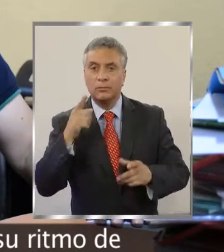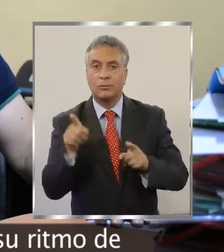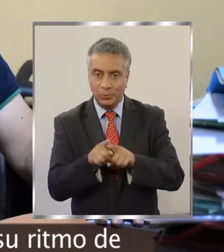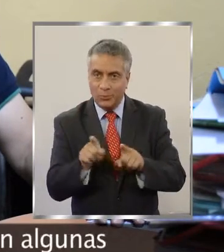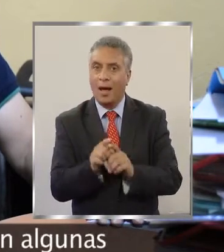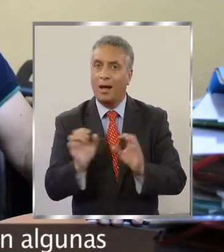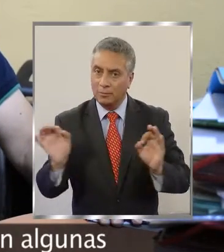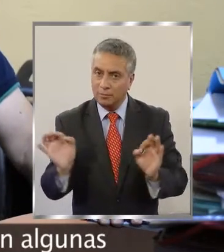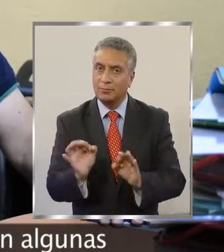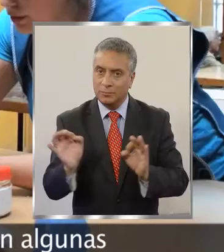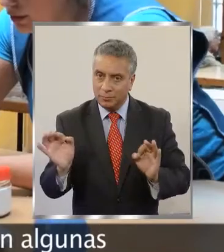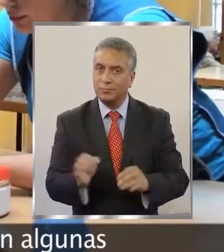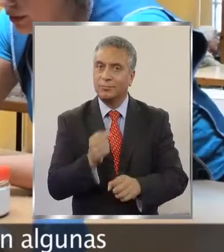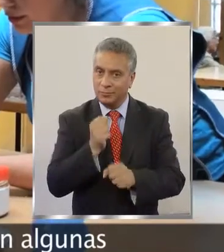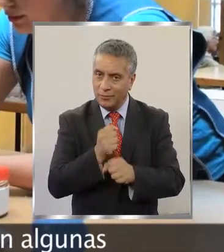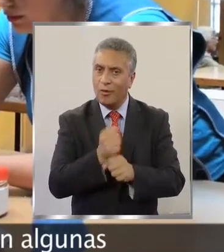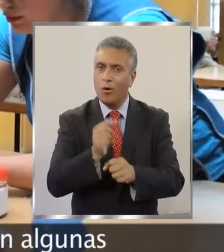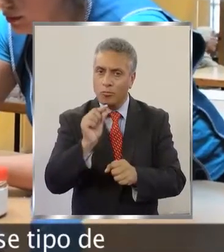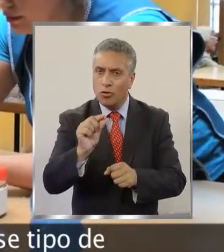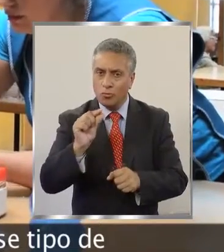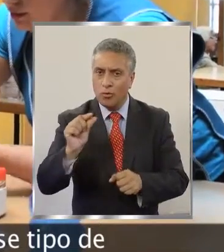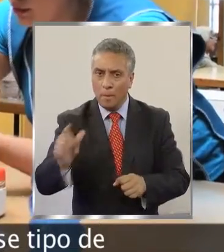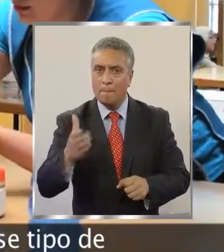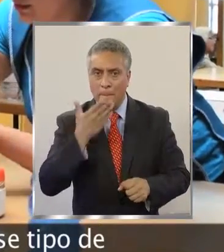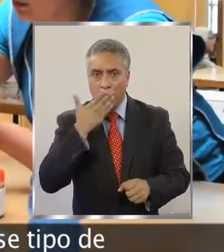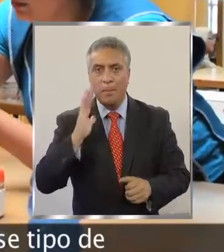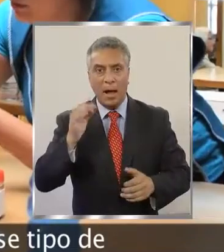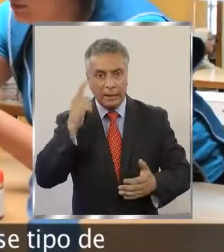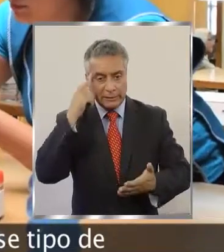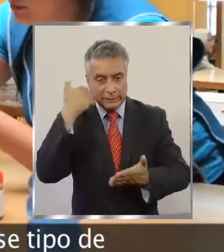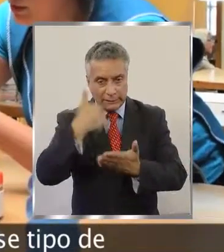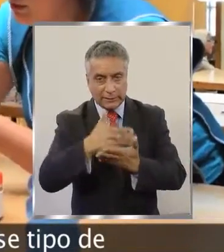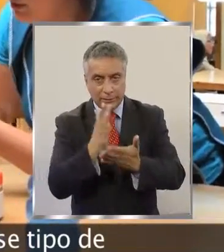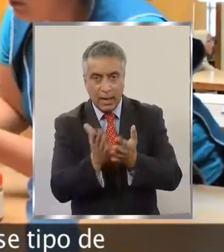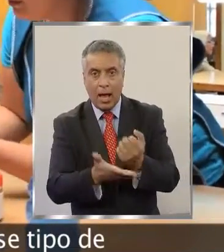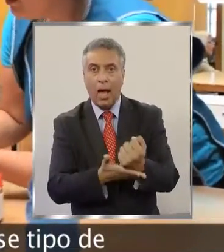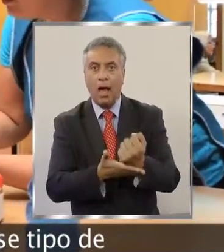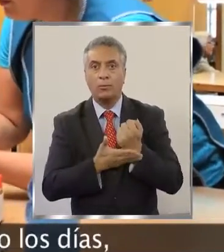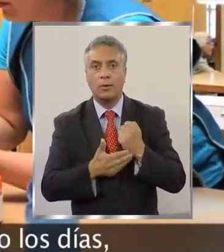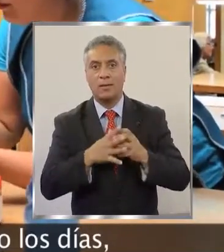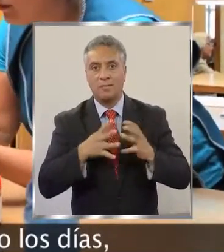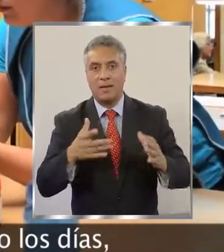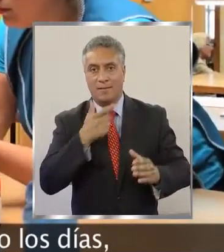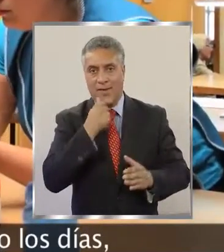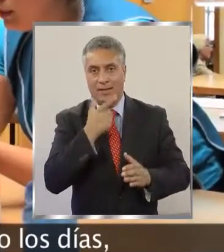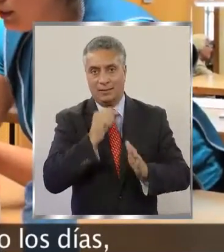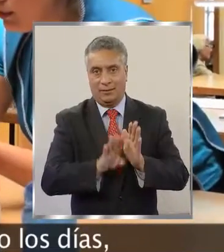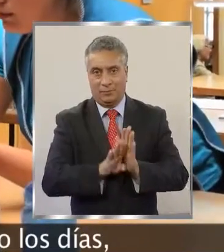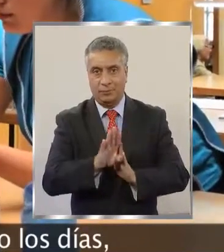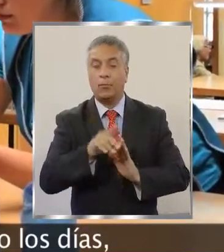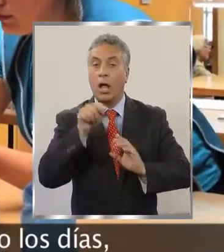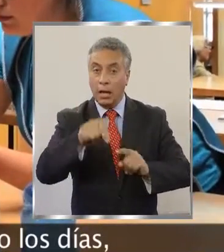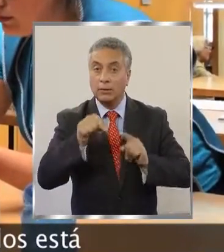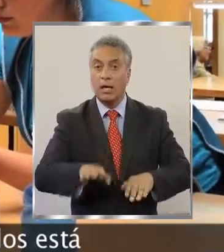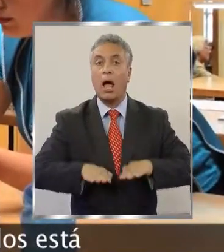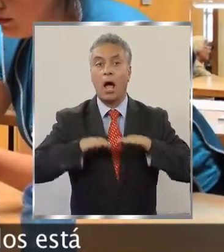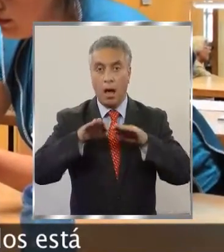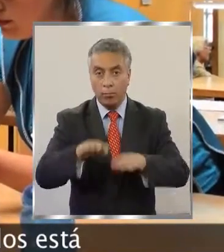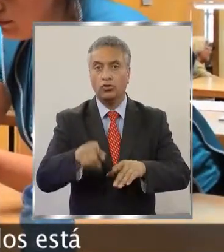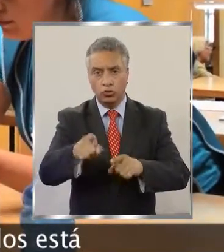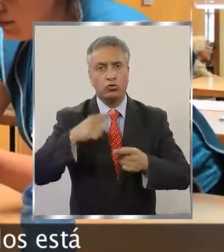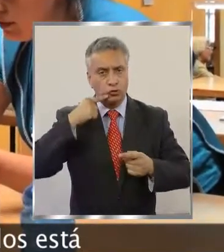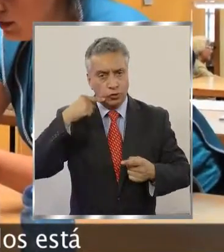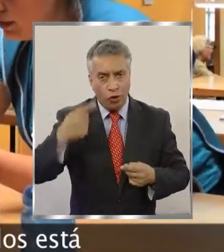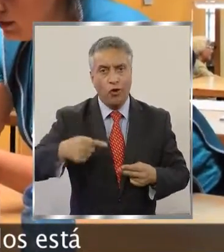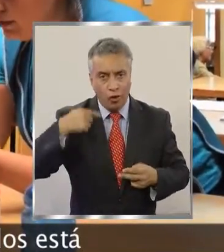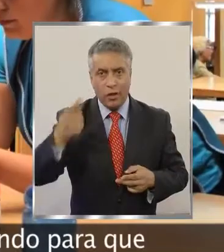mejorando su ritmo de producción, que adquieran algunas técnicas que les ayuden. Y este tipo de apoyo es constante, es todos los días.